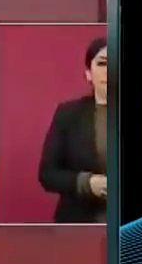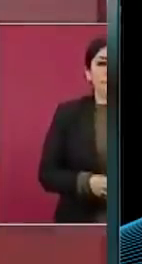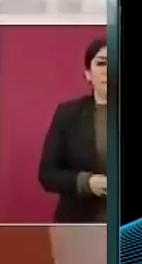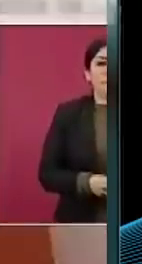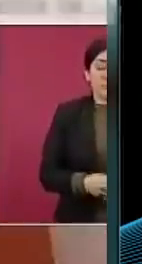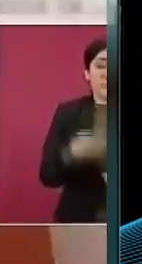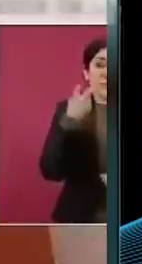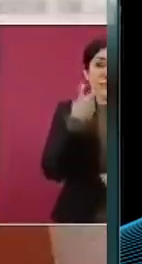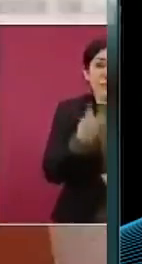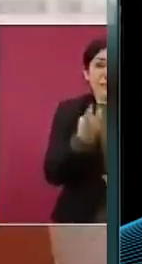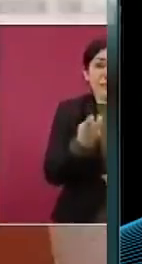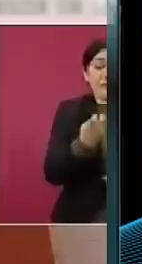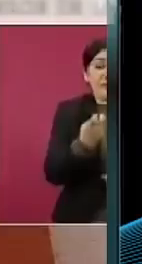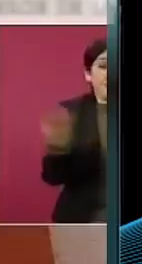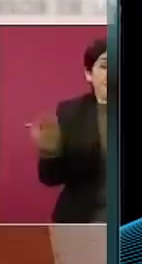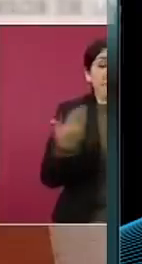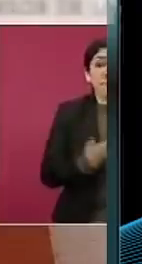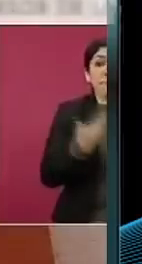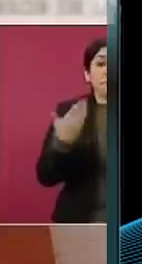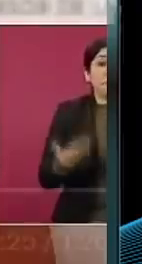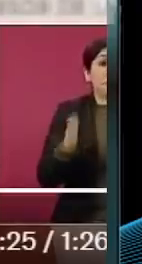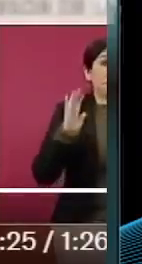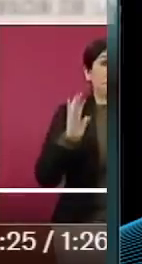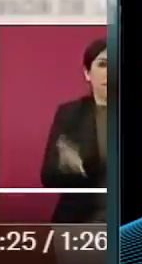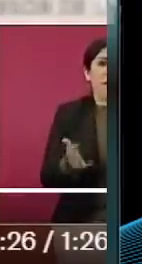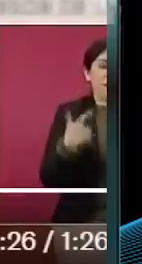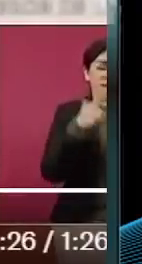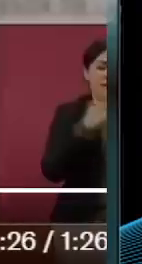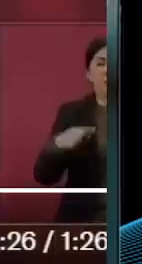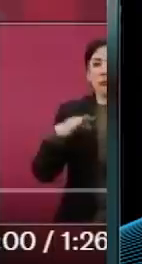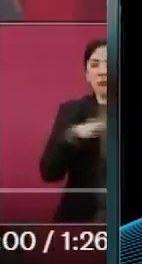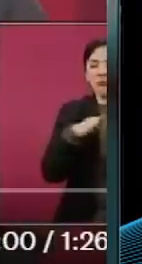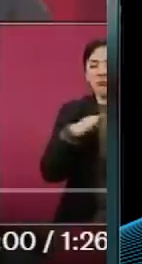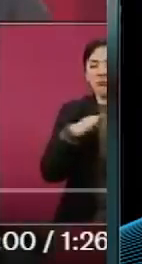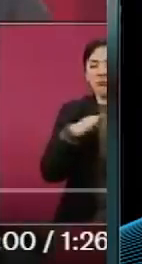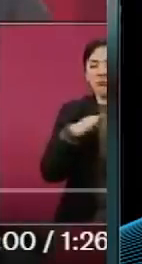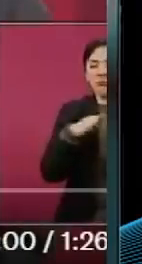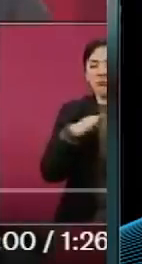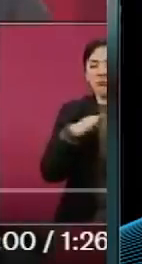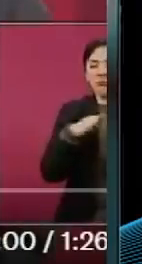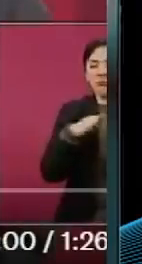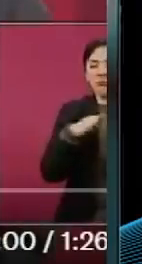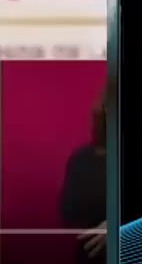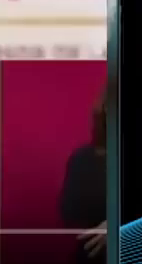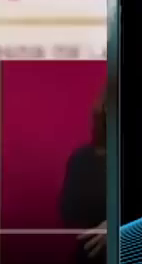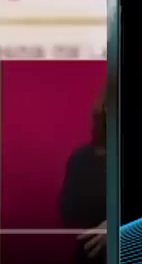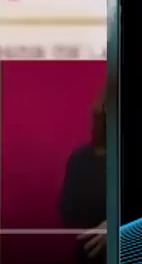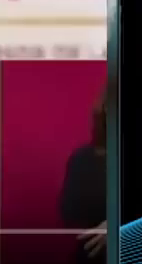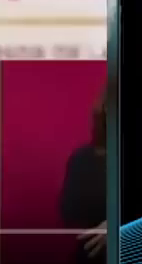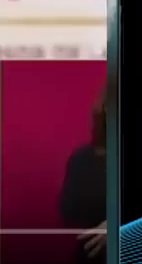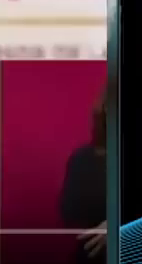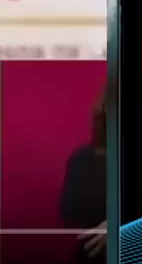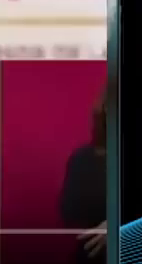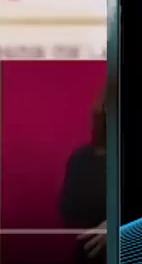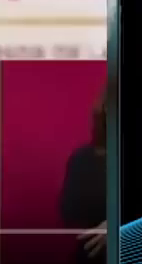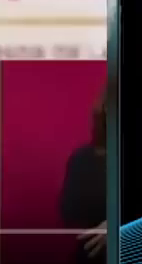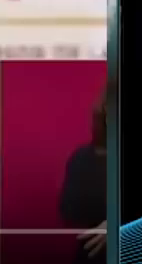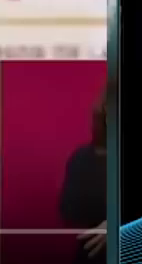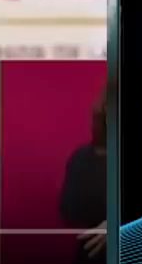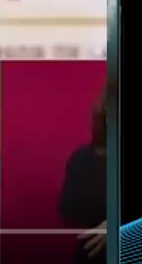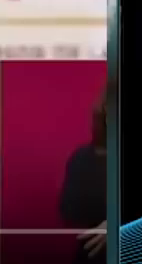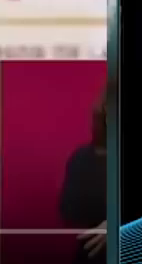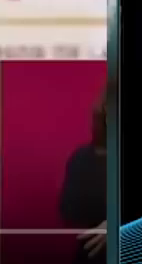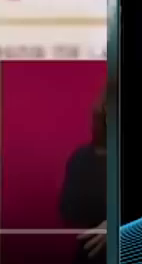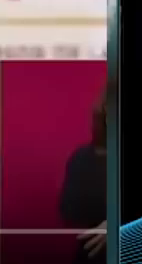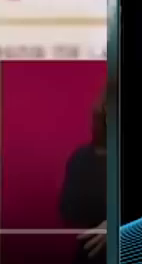Entonces, ya son otras reglas. Ya la cosa ha cambiado, incluso decía